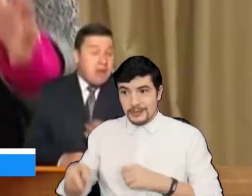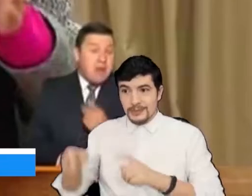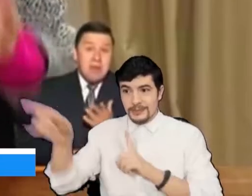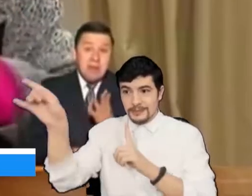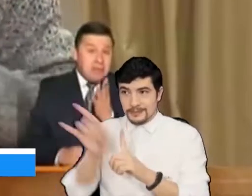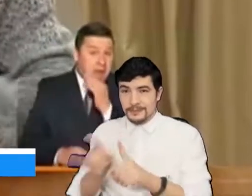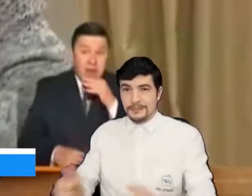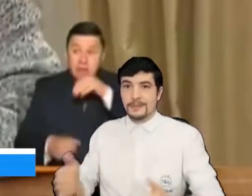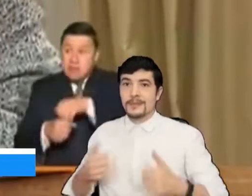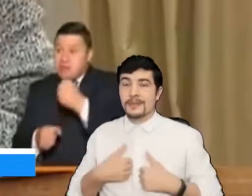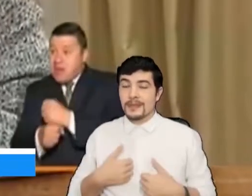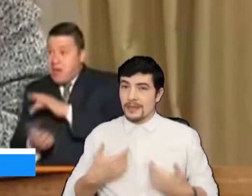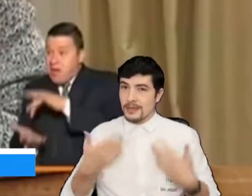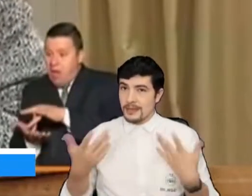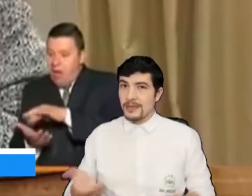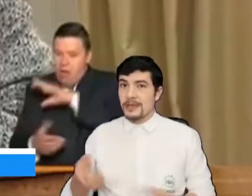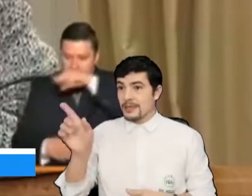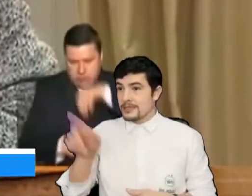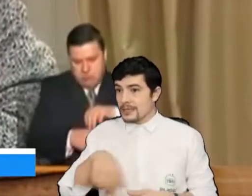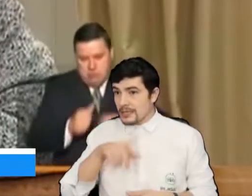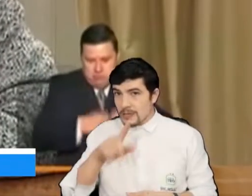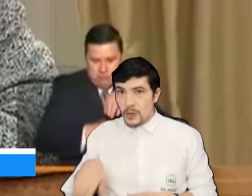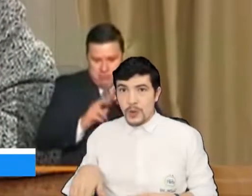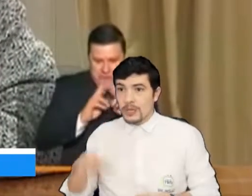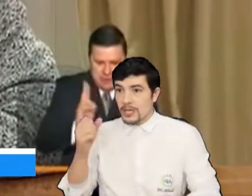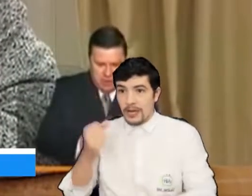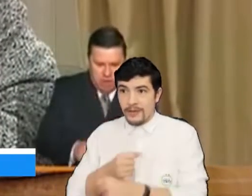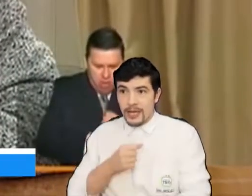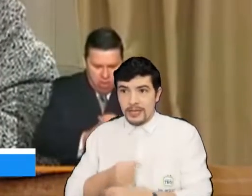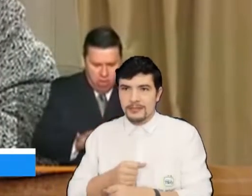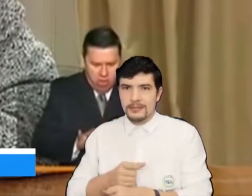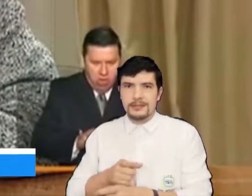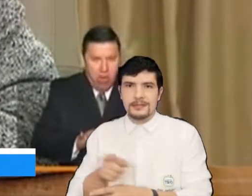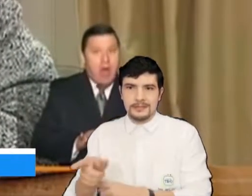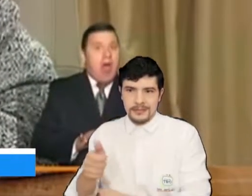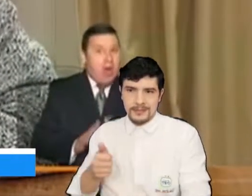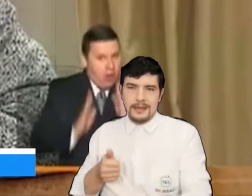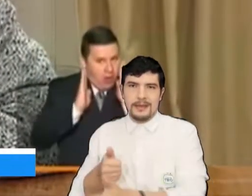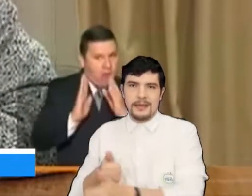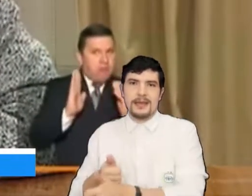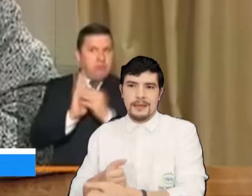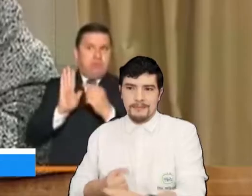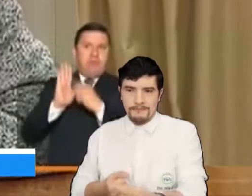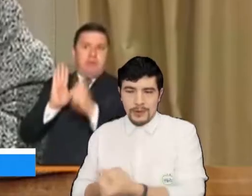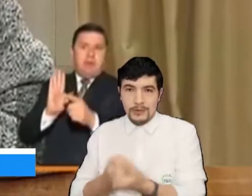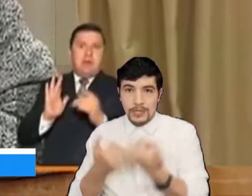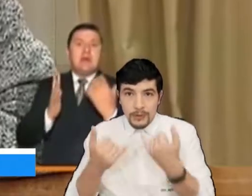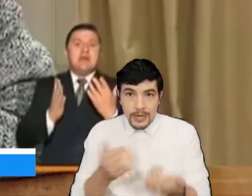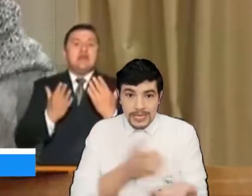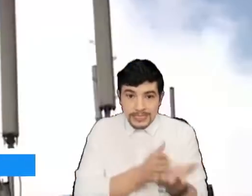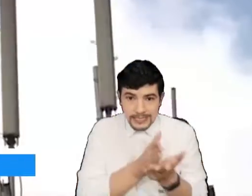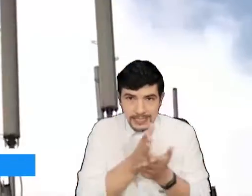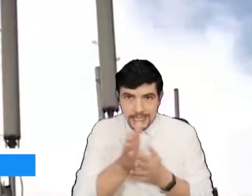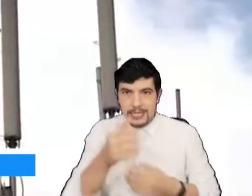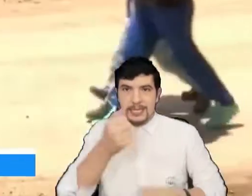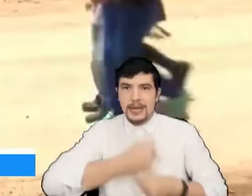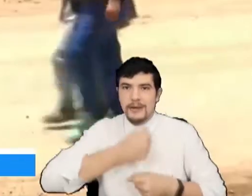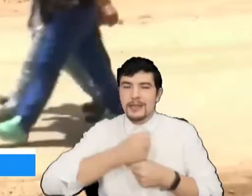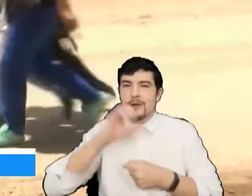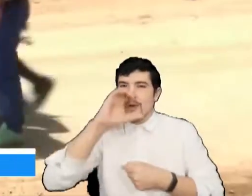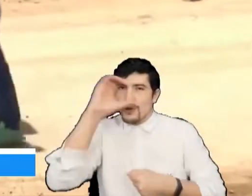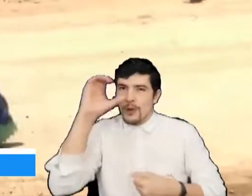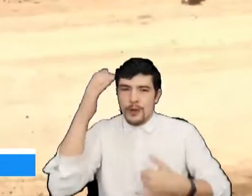están trabajando. Así que vamos a seguir trabajando por los colombianos y por conectar el país. El apoyo